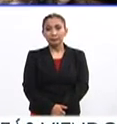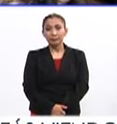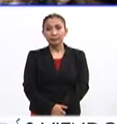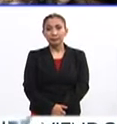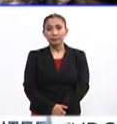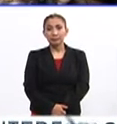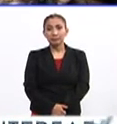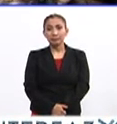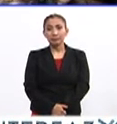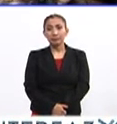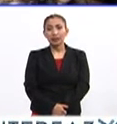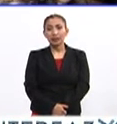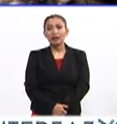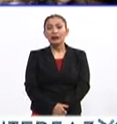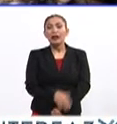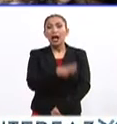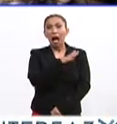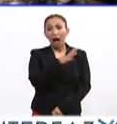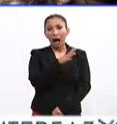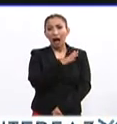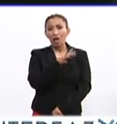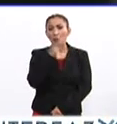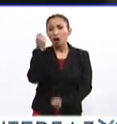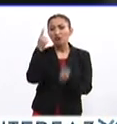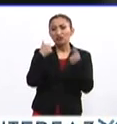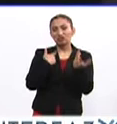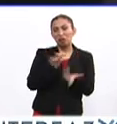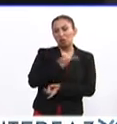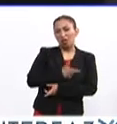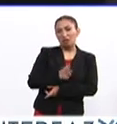Hay esta inconformidad